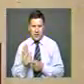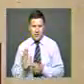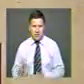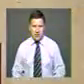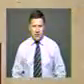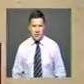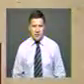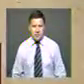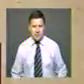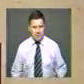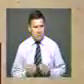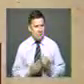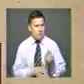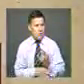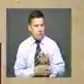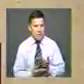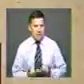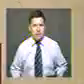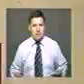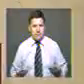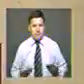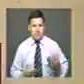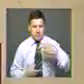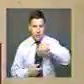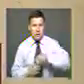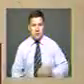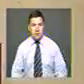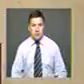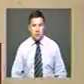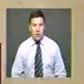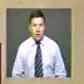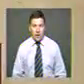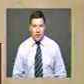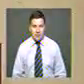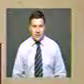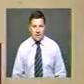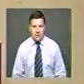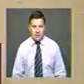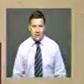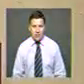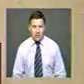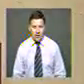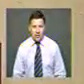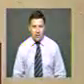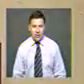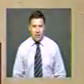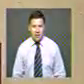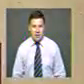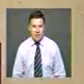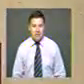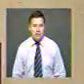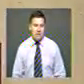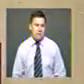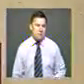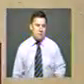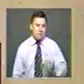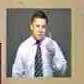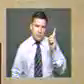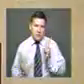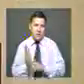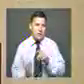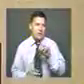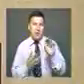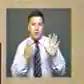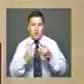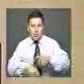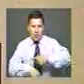superior a 15.000 usuarios. Así entonces el tema tuvo un impacto importante en la sociedad. Tuvimos más de